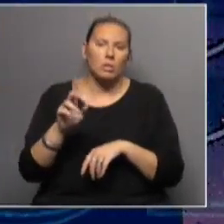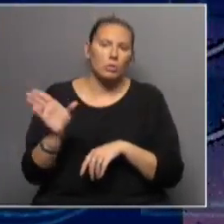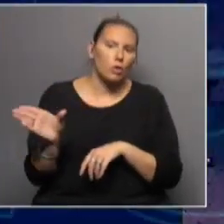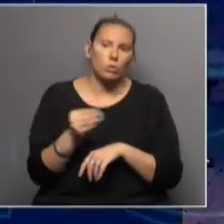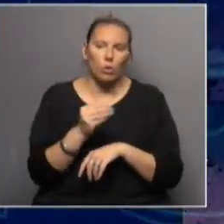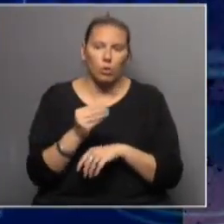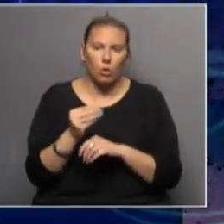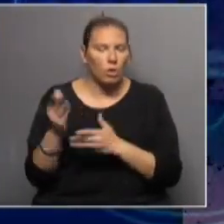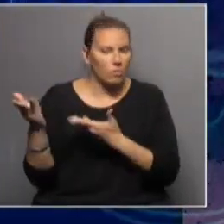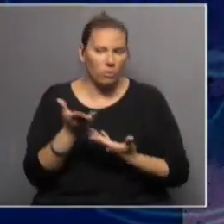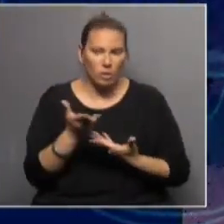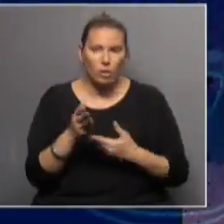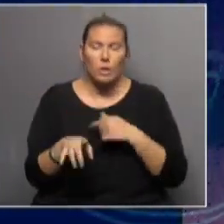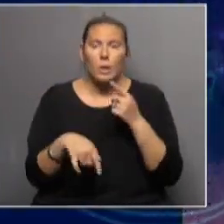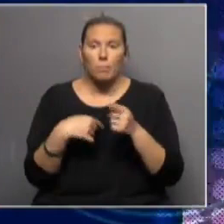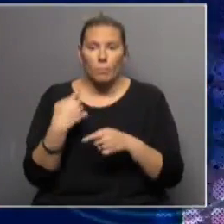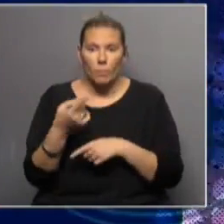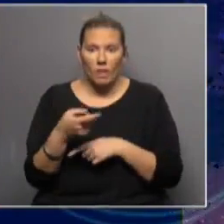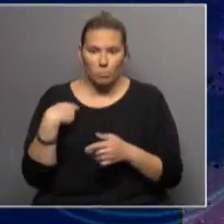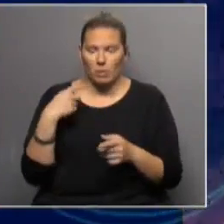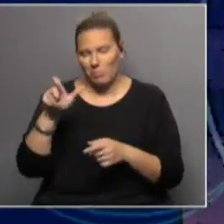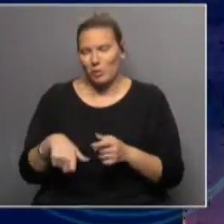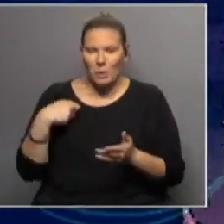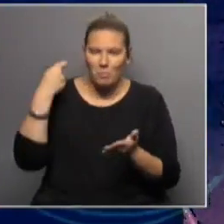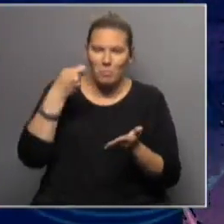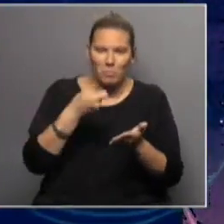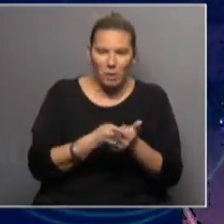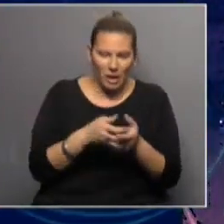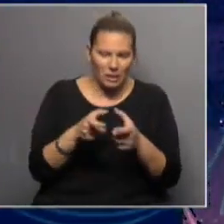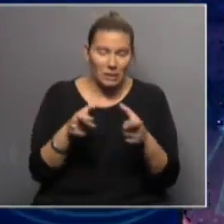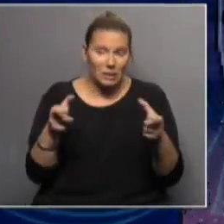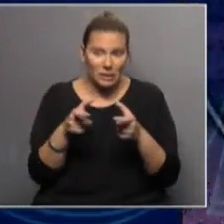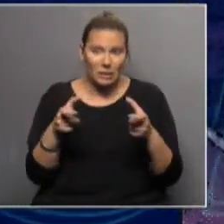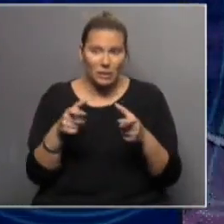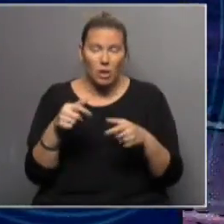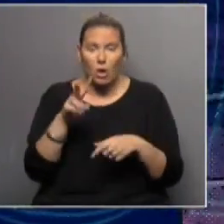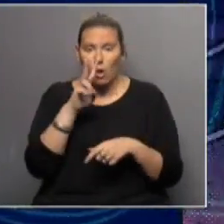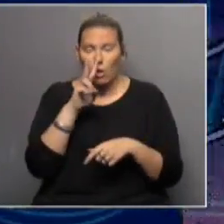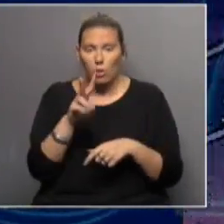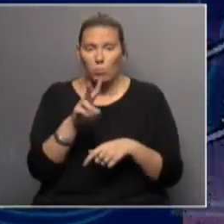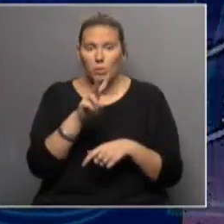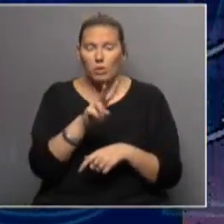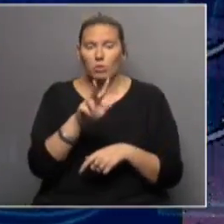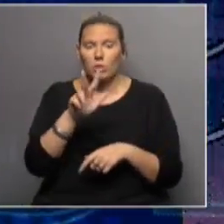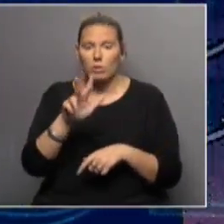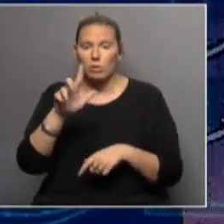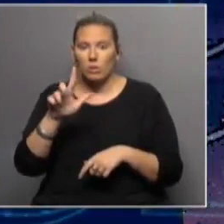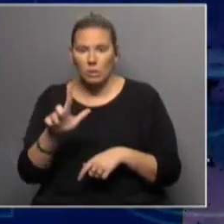esos están invitados. Después, los pagantes, los que se anotaron en Ticantel, hoy eran 2.237 y pensamos llegar a